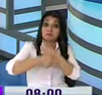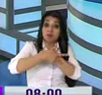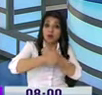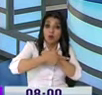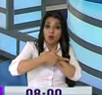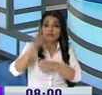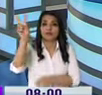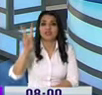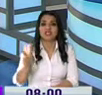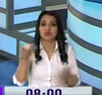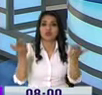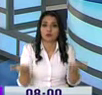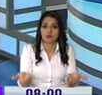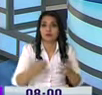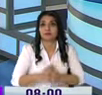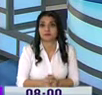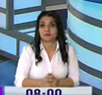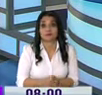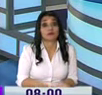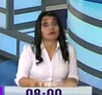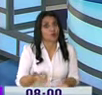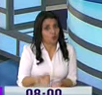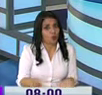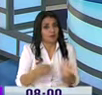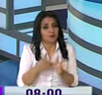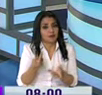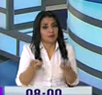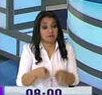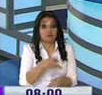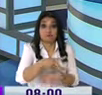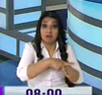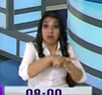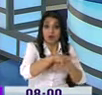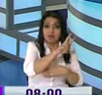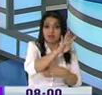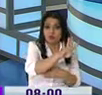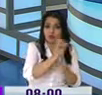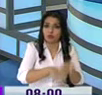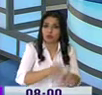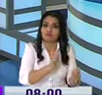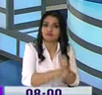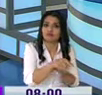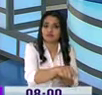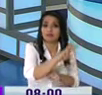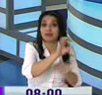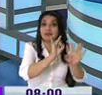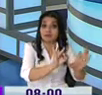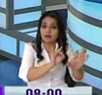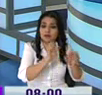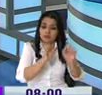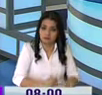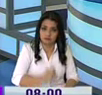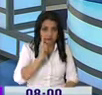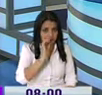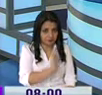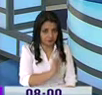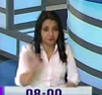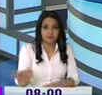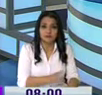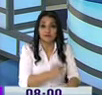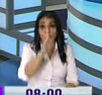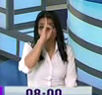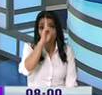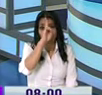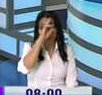Paraguay-Venezuela, ese es otro partido crucial porque Paraguay tiene 24 y puede llegar a 27. Ojo con el tema.